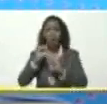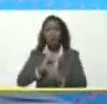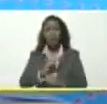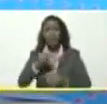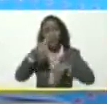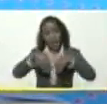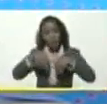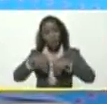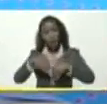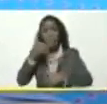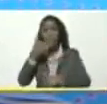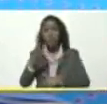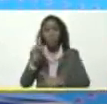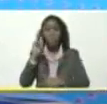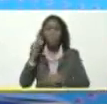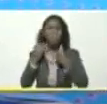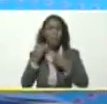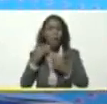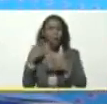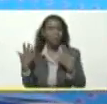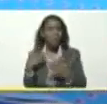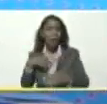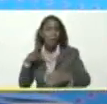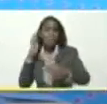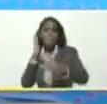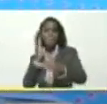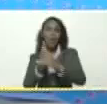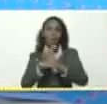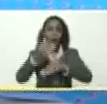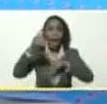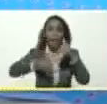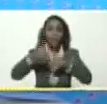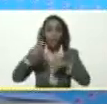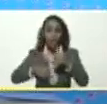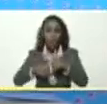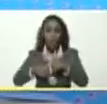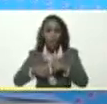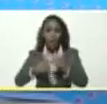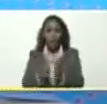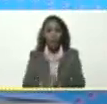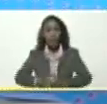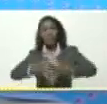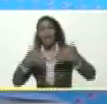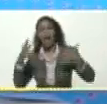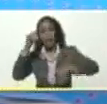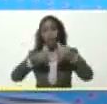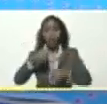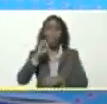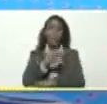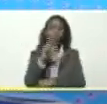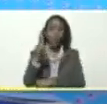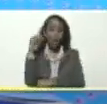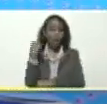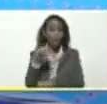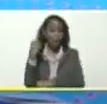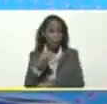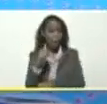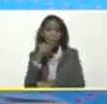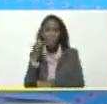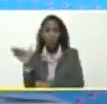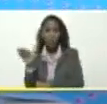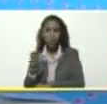electorales para impedir las elecciones, las mega elecciones del 21 de noviembre